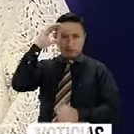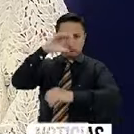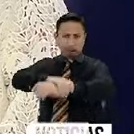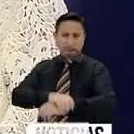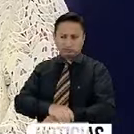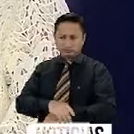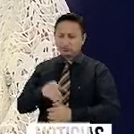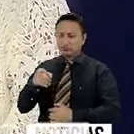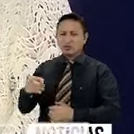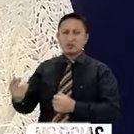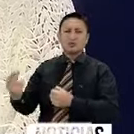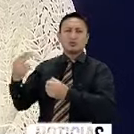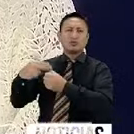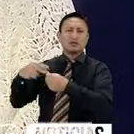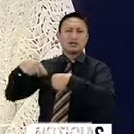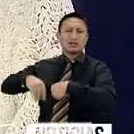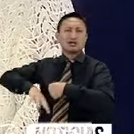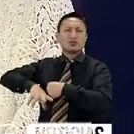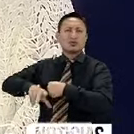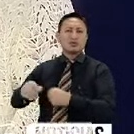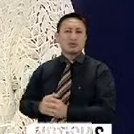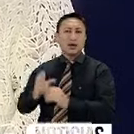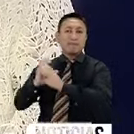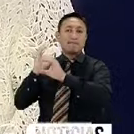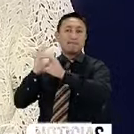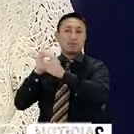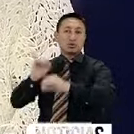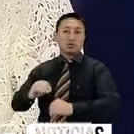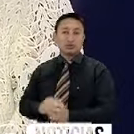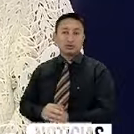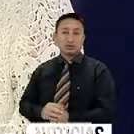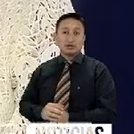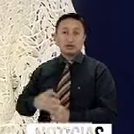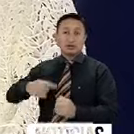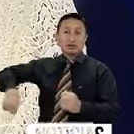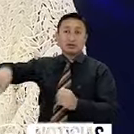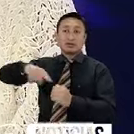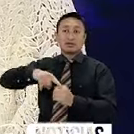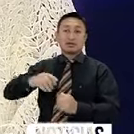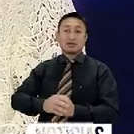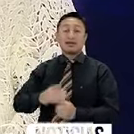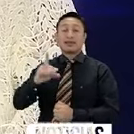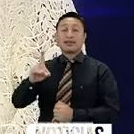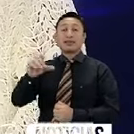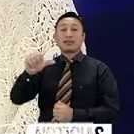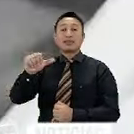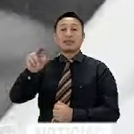presunta participación en los asaltos a buses en el anillo vial de Daule.